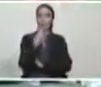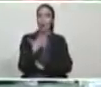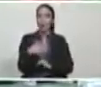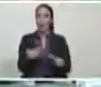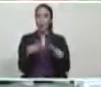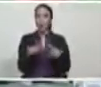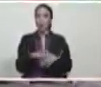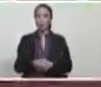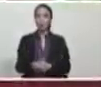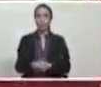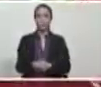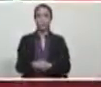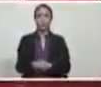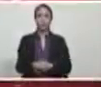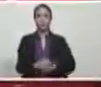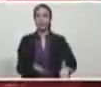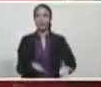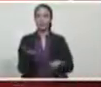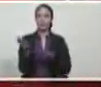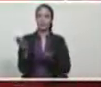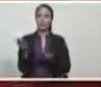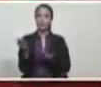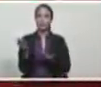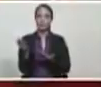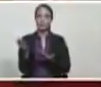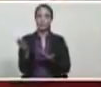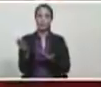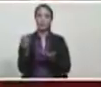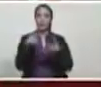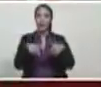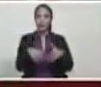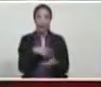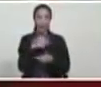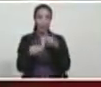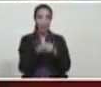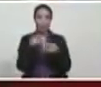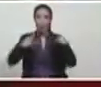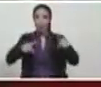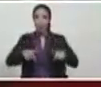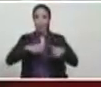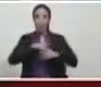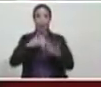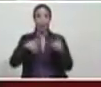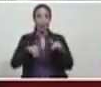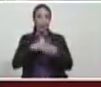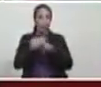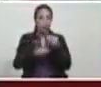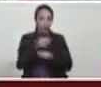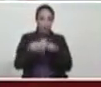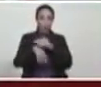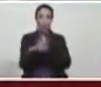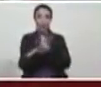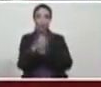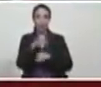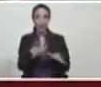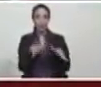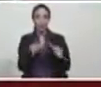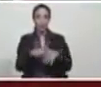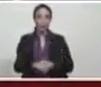miren, fabricado en Venezuela, mano de obra nacional,